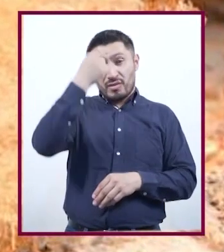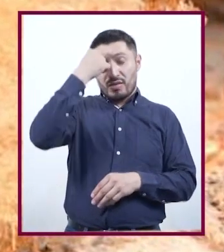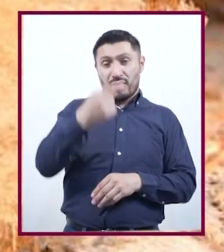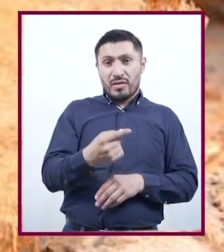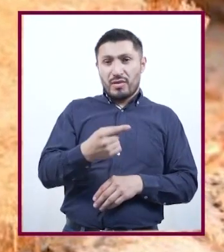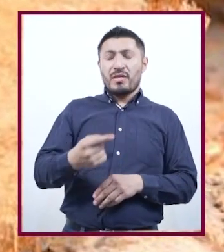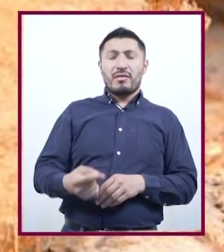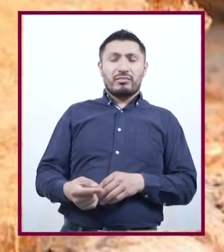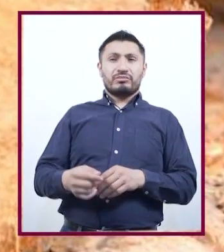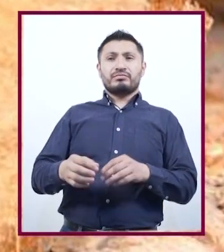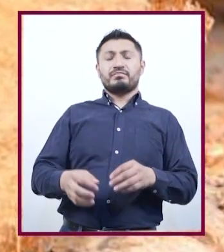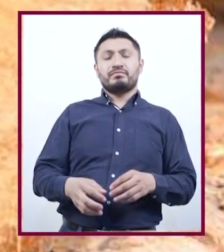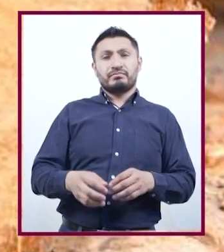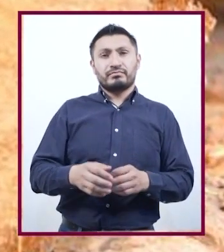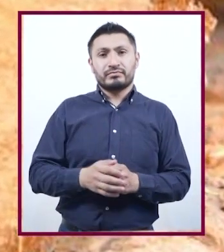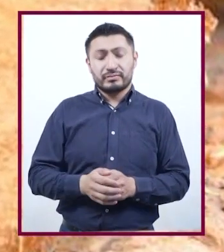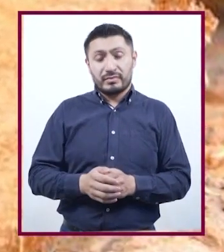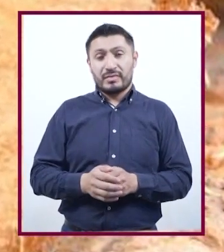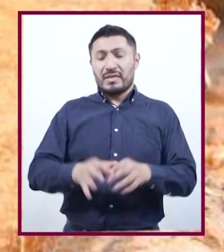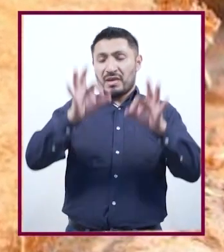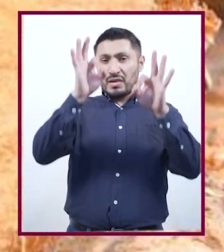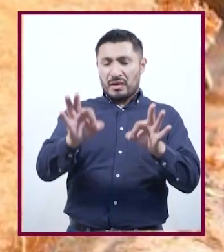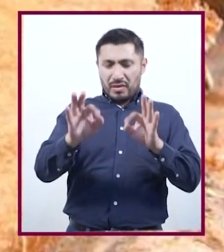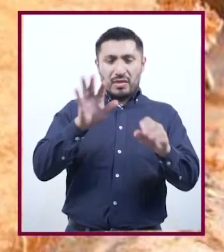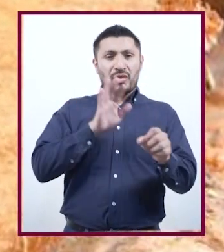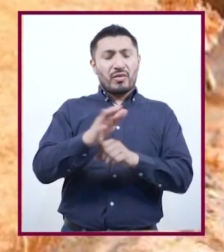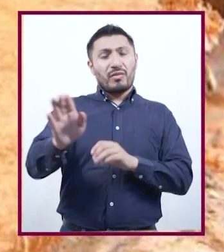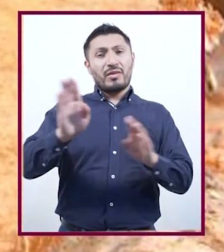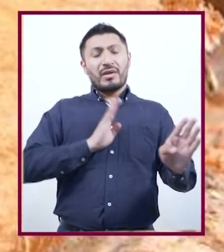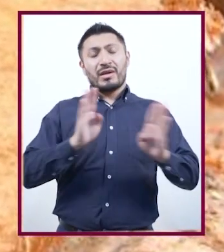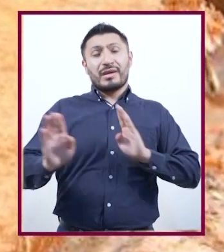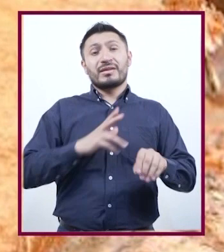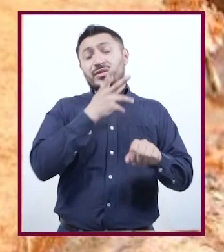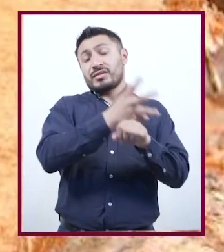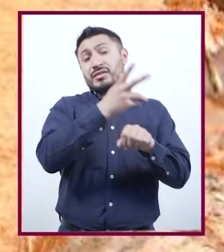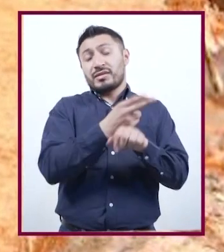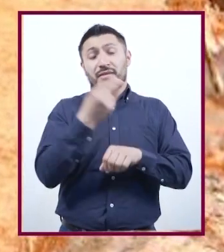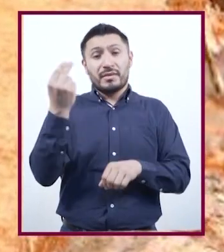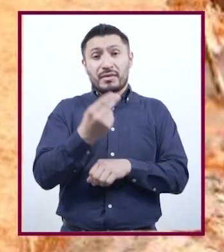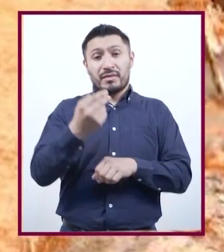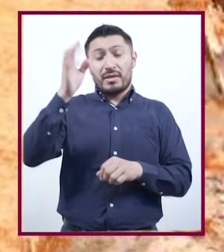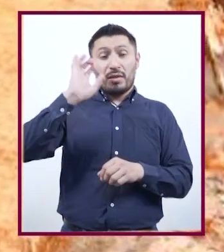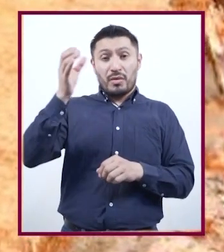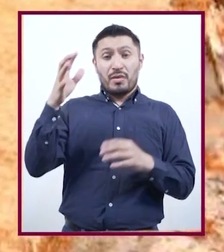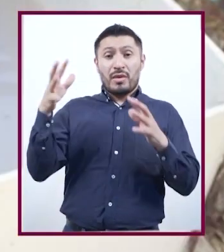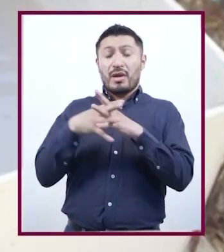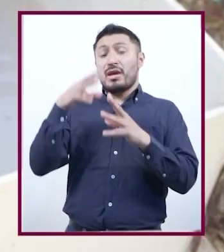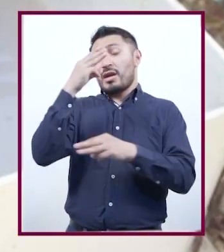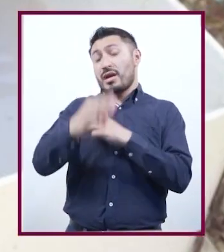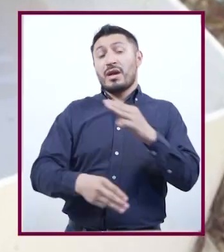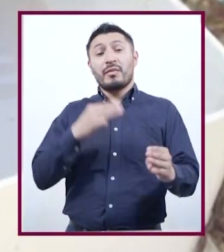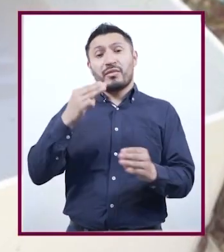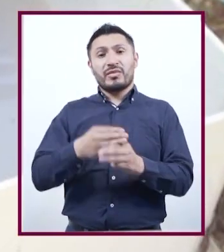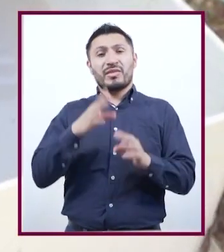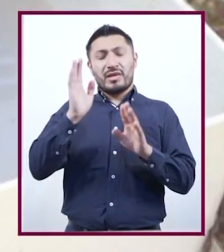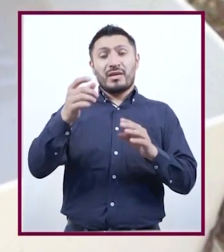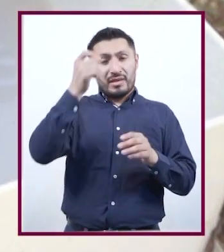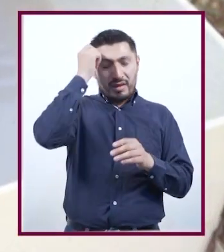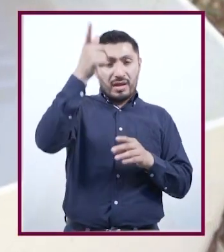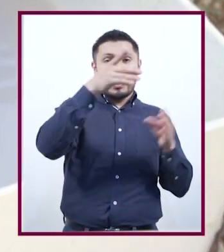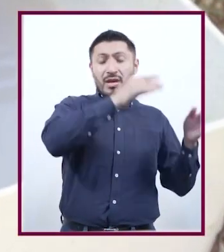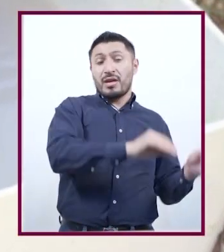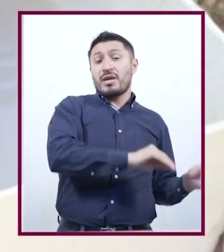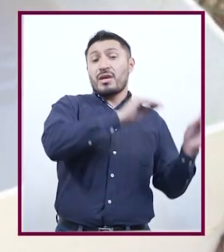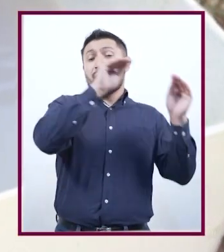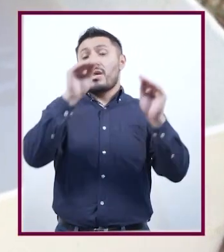satisfacer la demanda que el ejército estadounidense y la Cruz Roja le habían solicitado durante la Primera Guerra Mundial. Una vez que este invento se